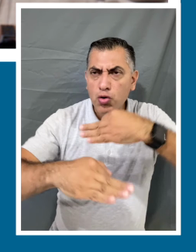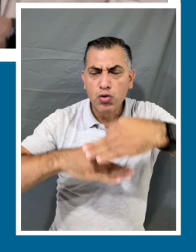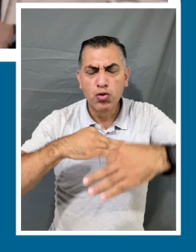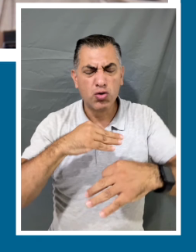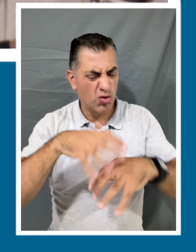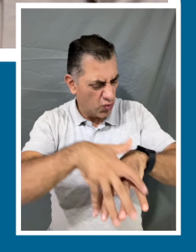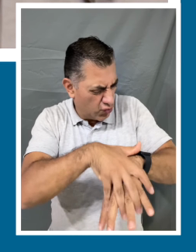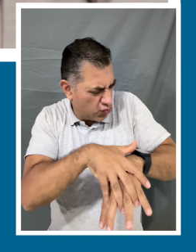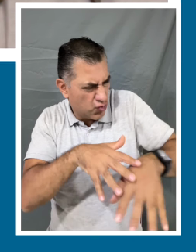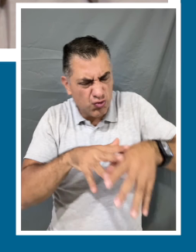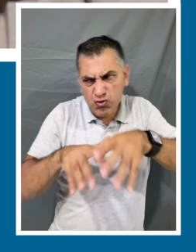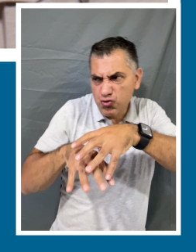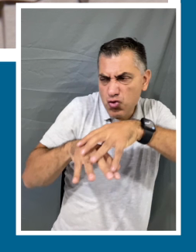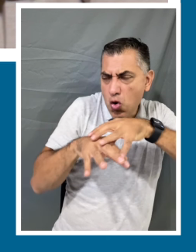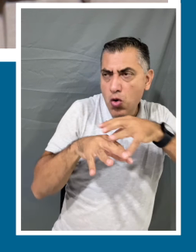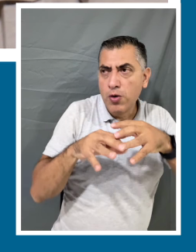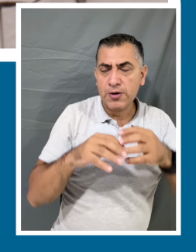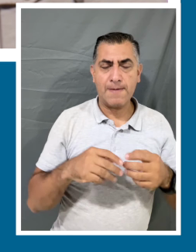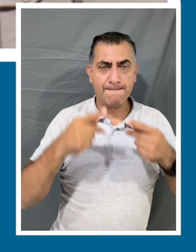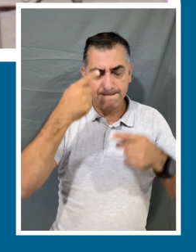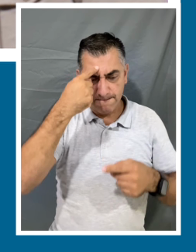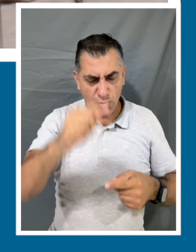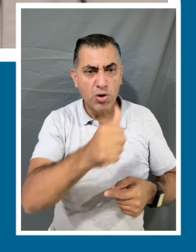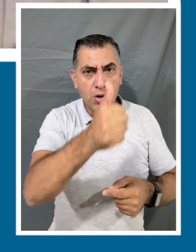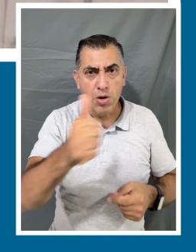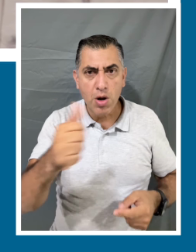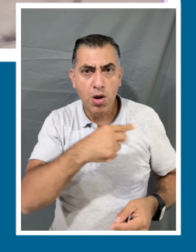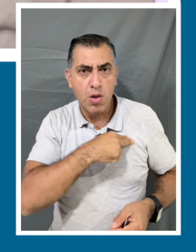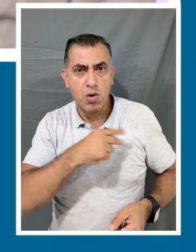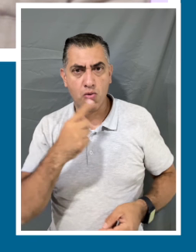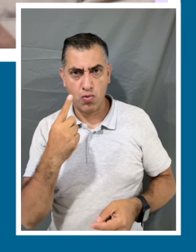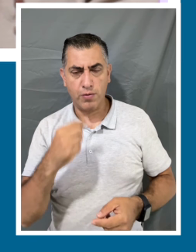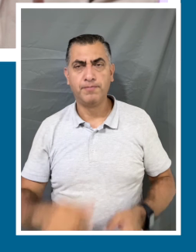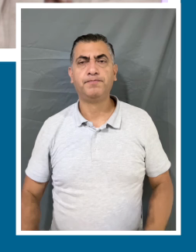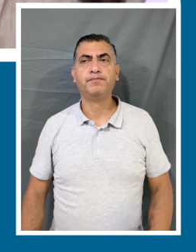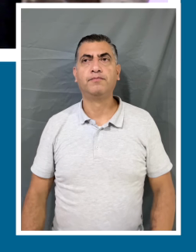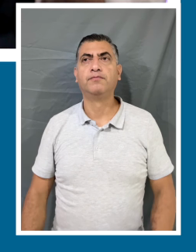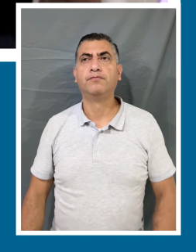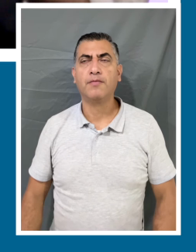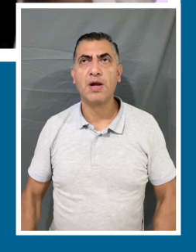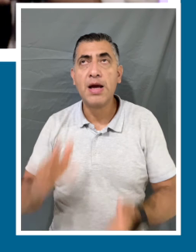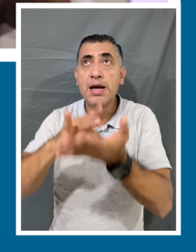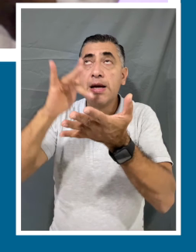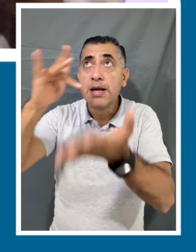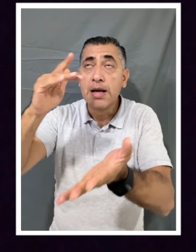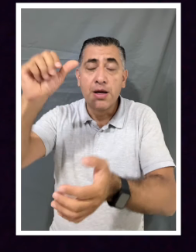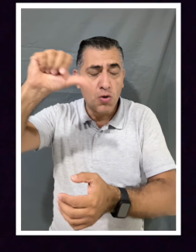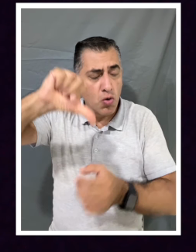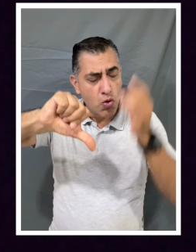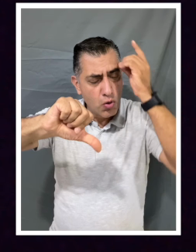ligamentos según la actividad propia de cada cada miembro Vamos a orar Dios gracias por este